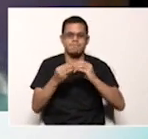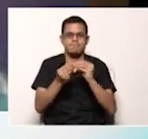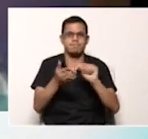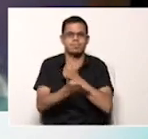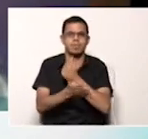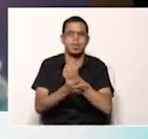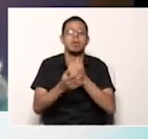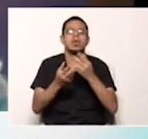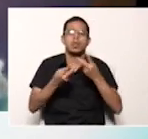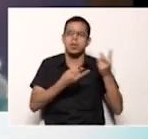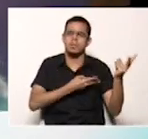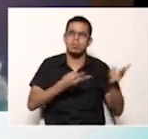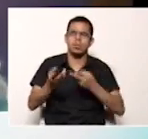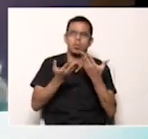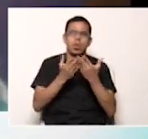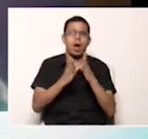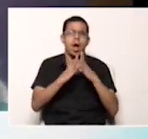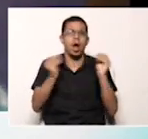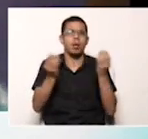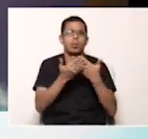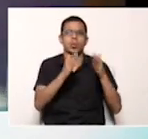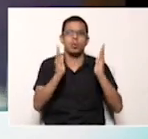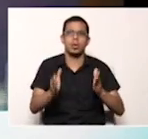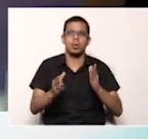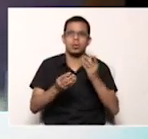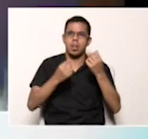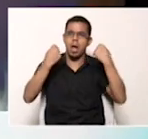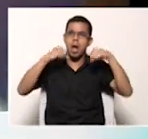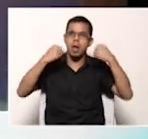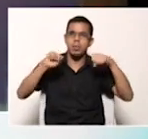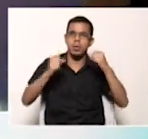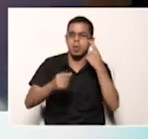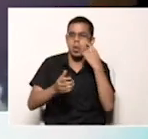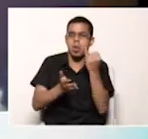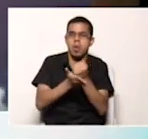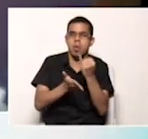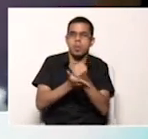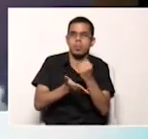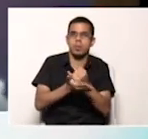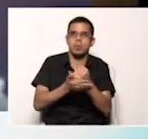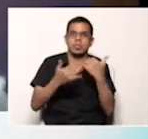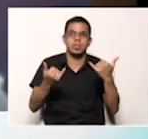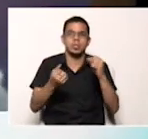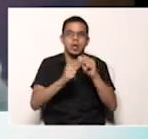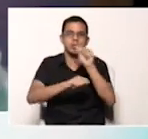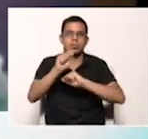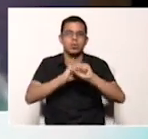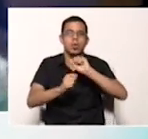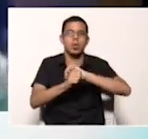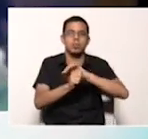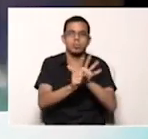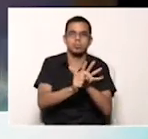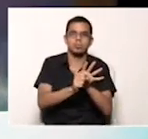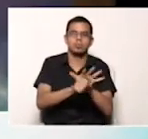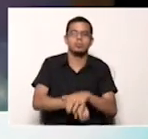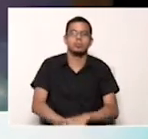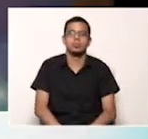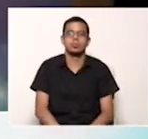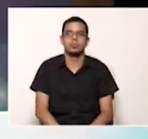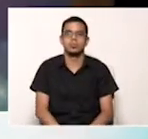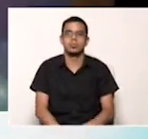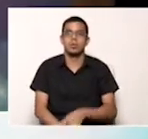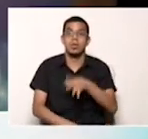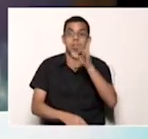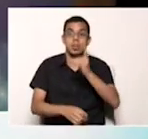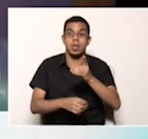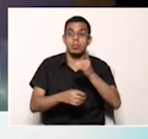a que realicen este gel en sus hogares, ya que nos sirve como medida preventiva ante el COVID-19. Deben realizarlo